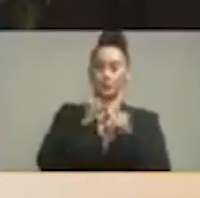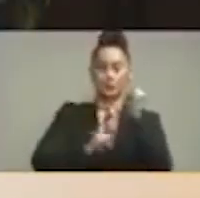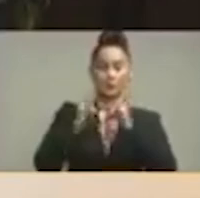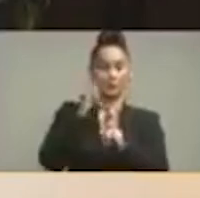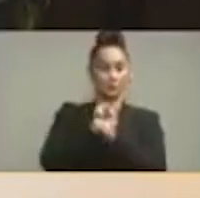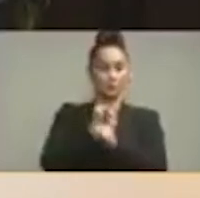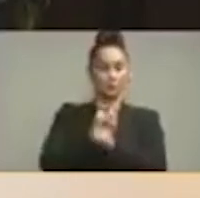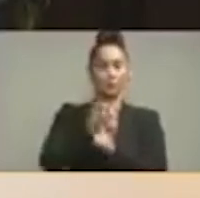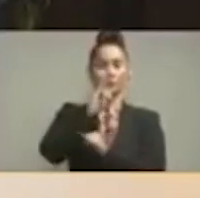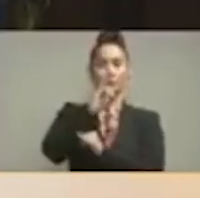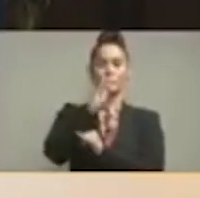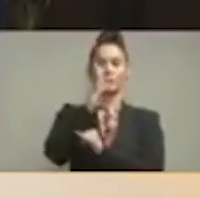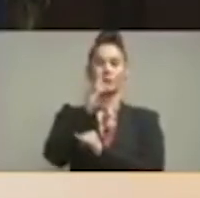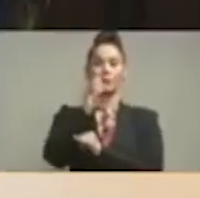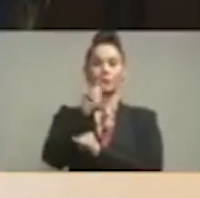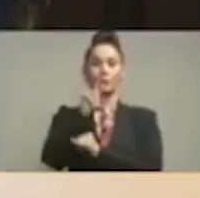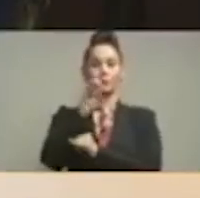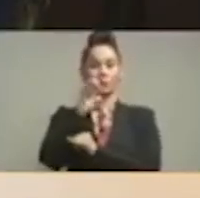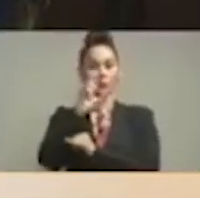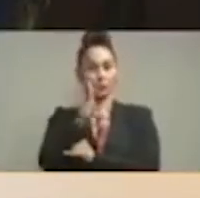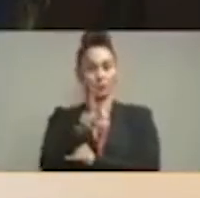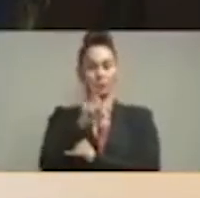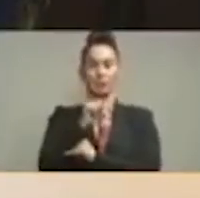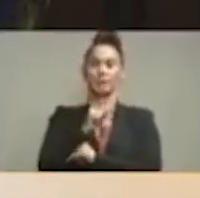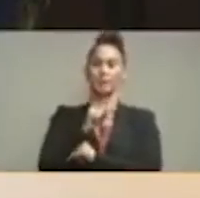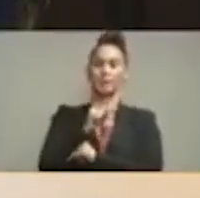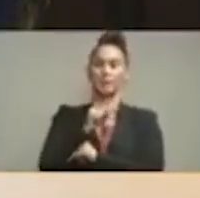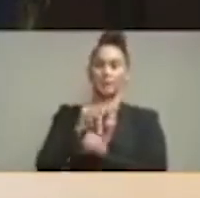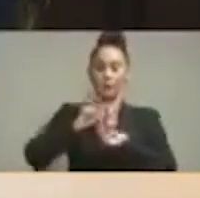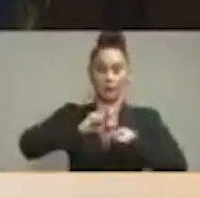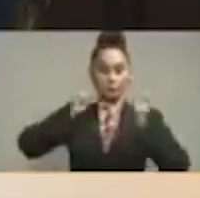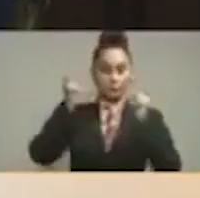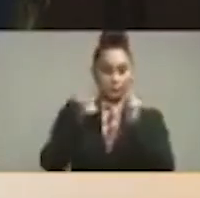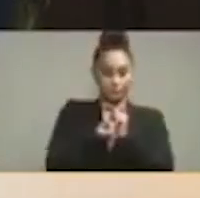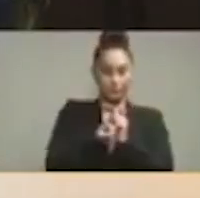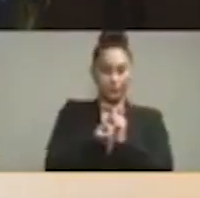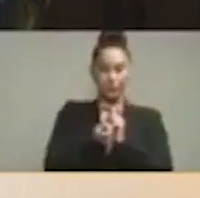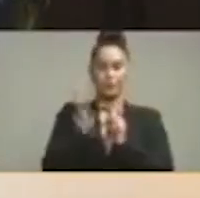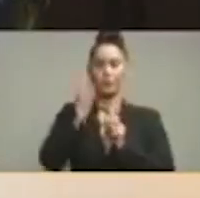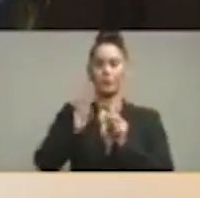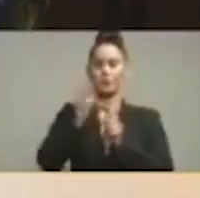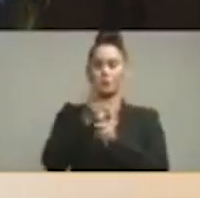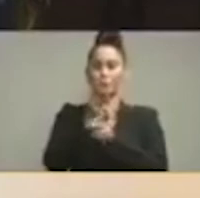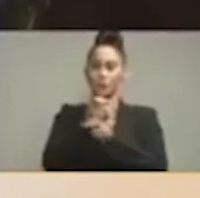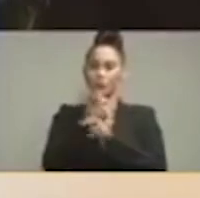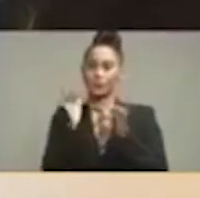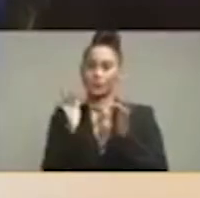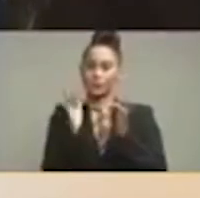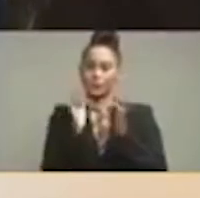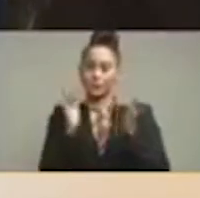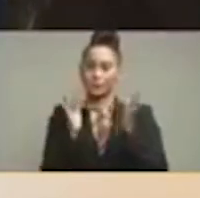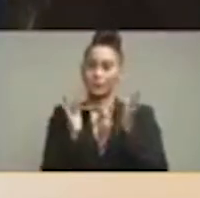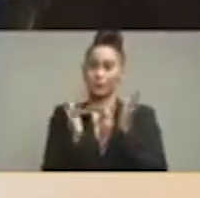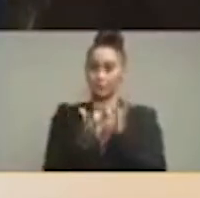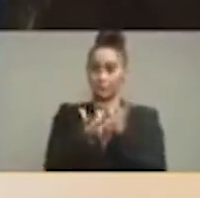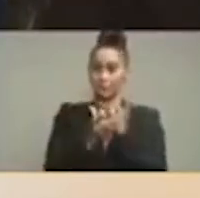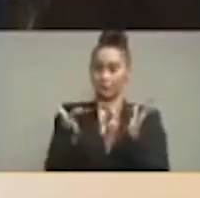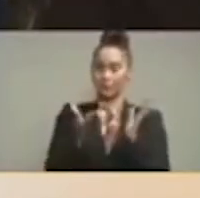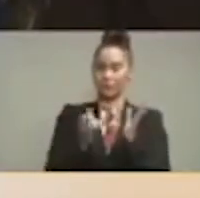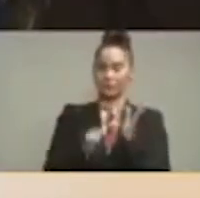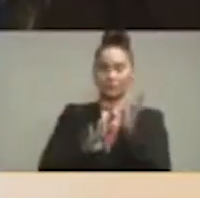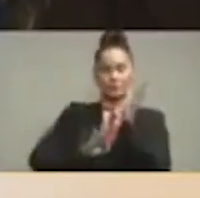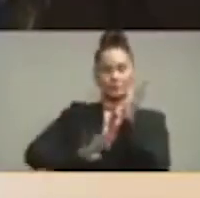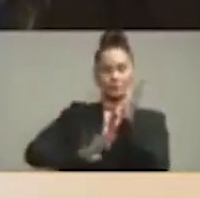eso se requiere de un internet con mayor calidad, con mayor eficiencia, porque todo está así.